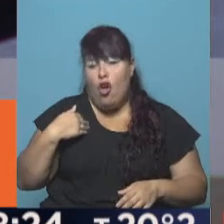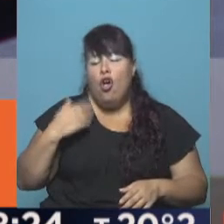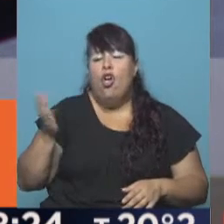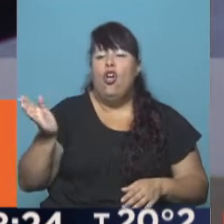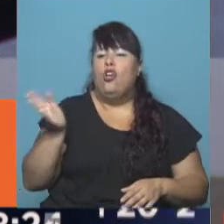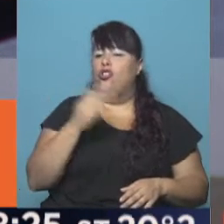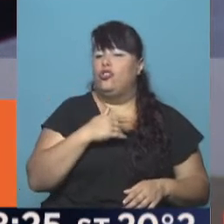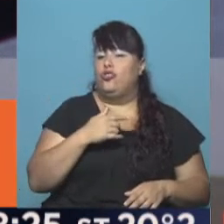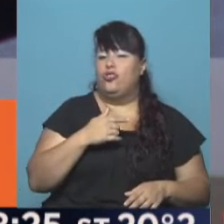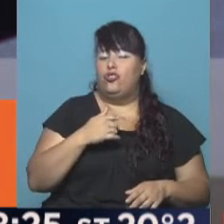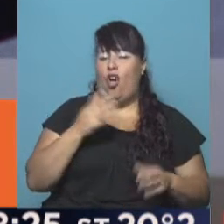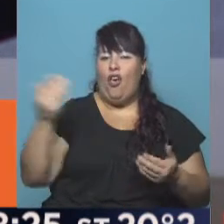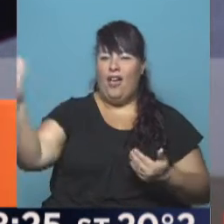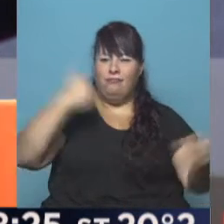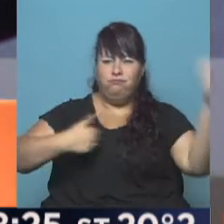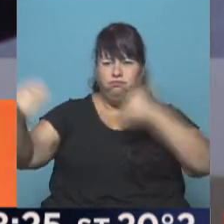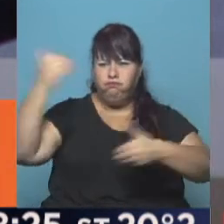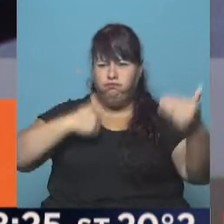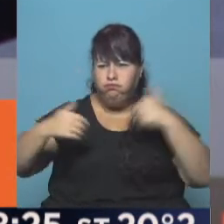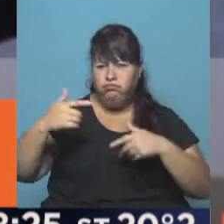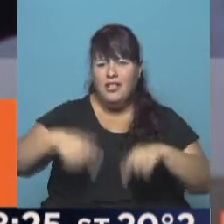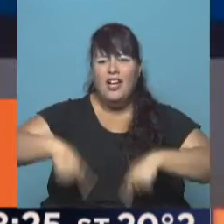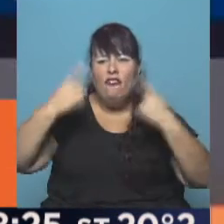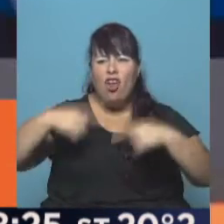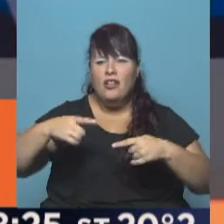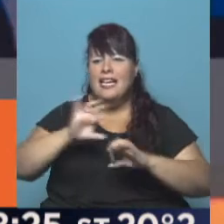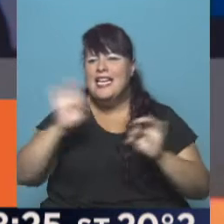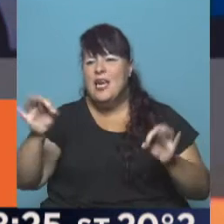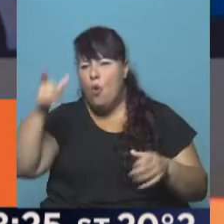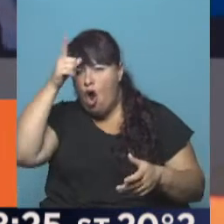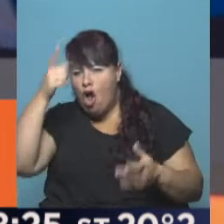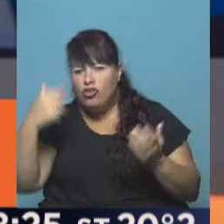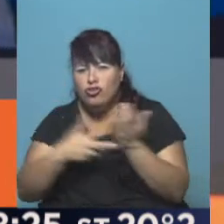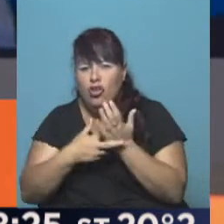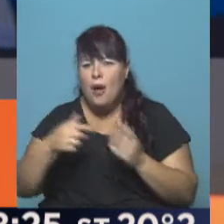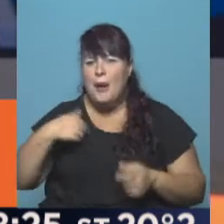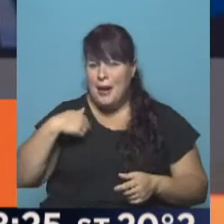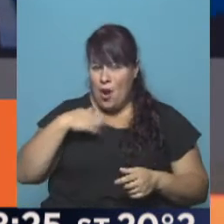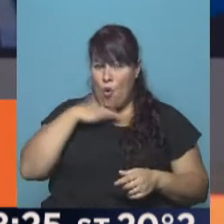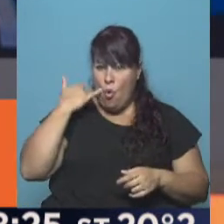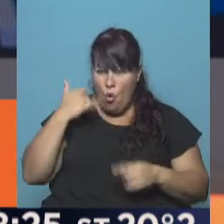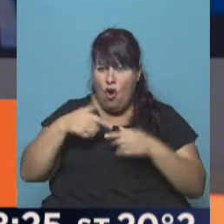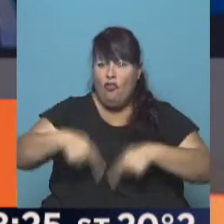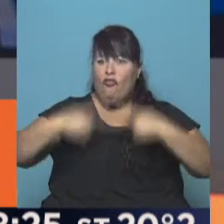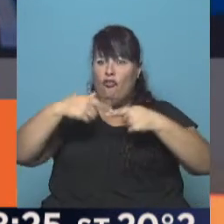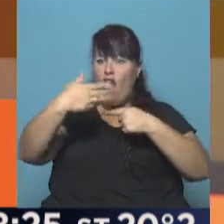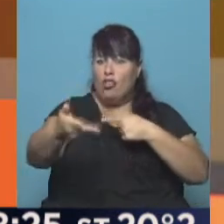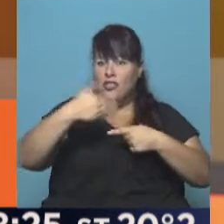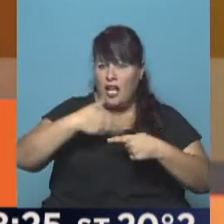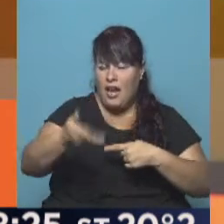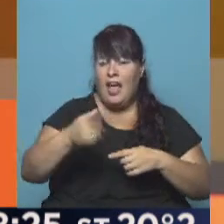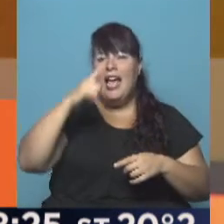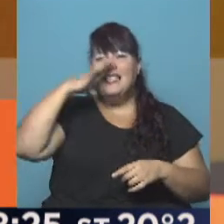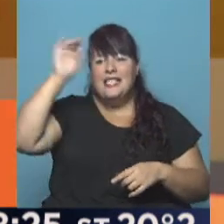este el ingreso de gente sin ningún tipo de control mi provincia es una provincia fronteriza que un